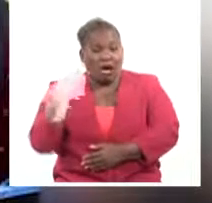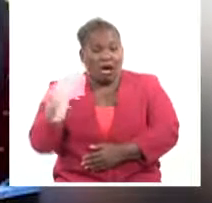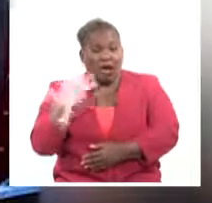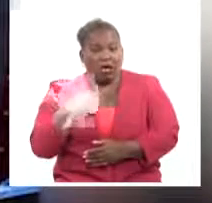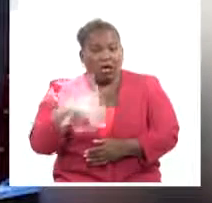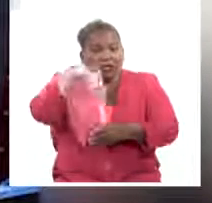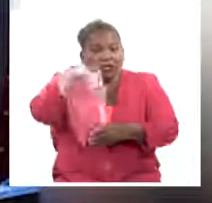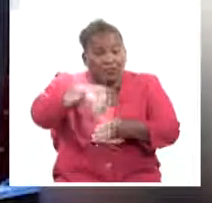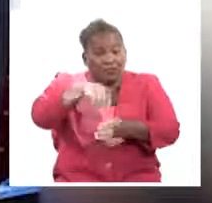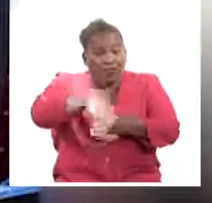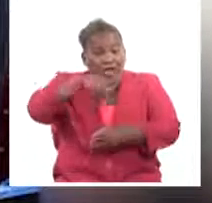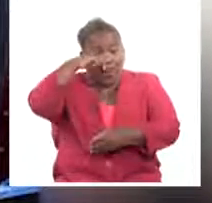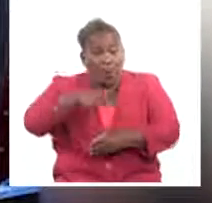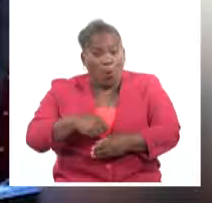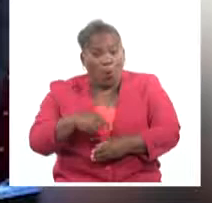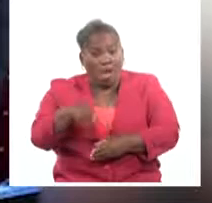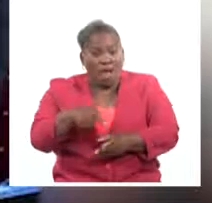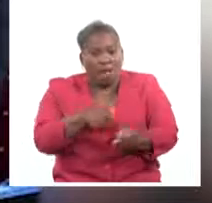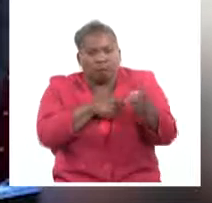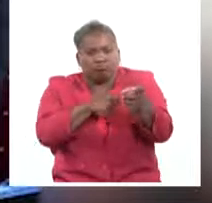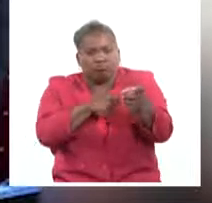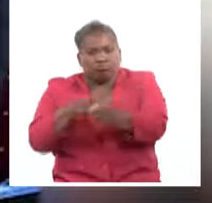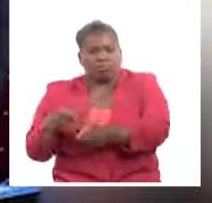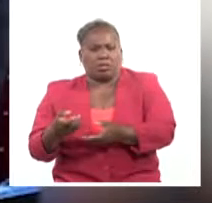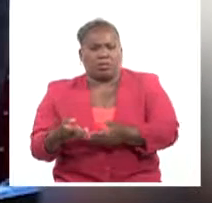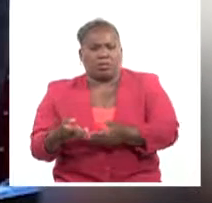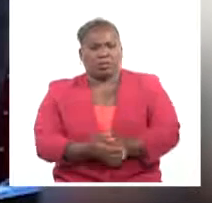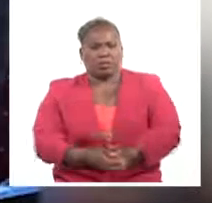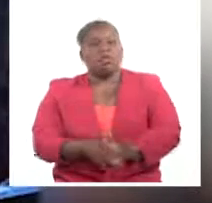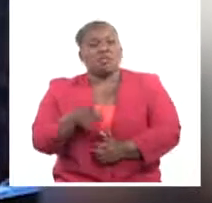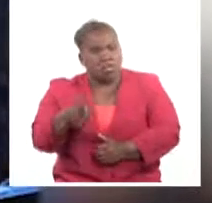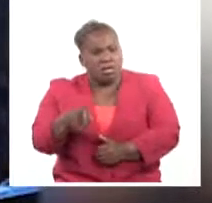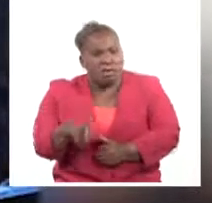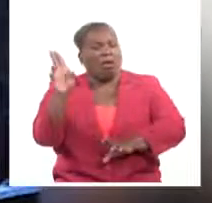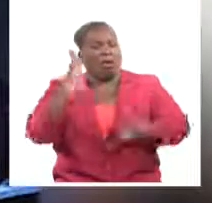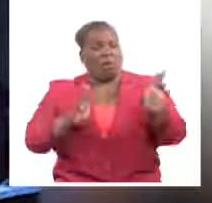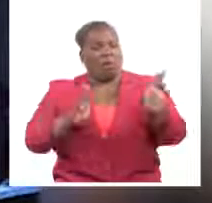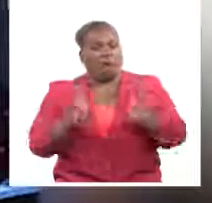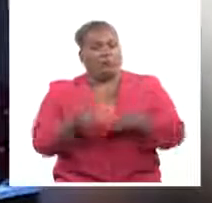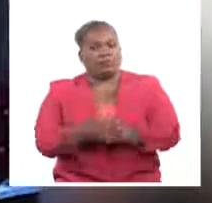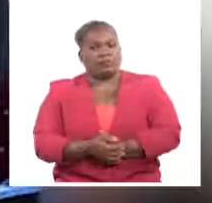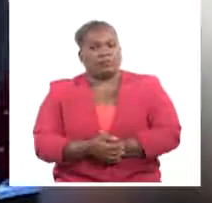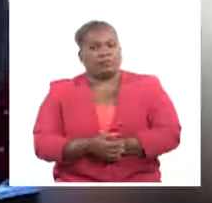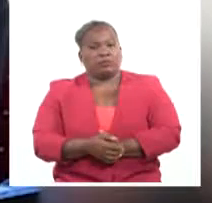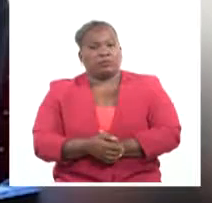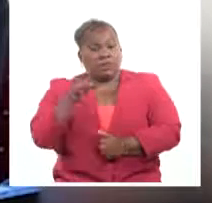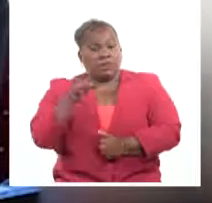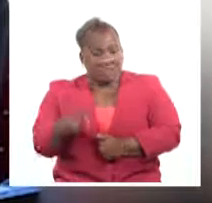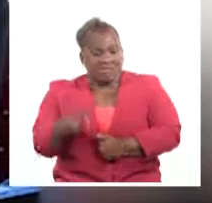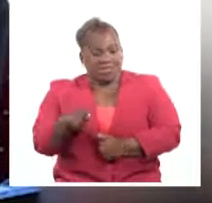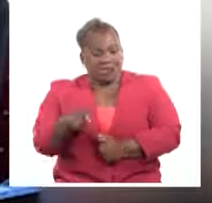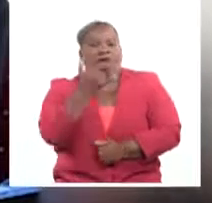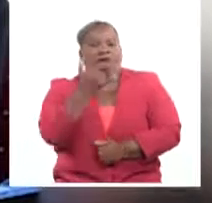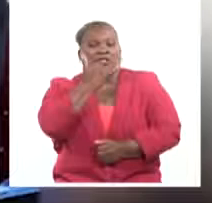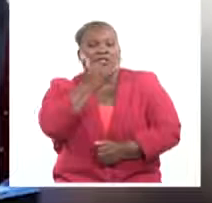Y sostenemos aún esa posición. La agresión debe ser un delito internacional.